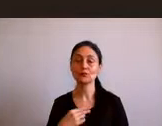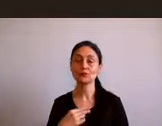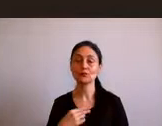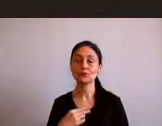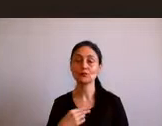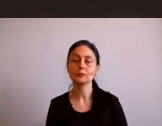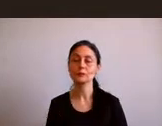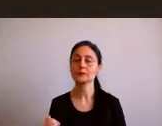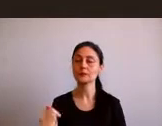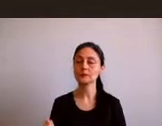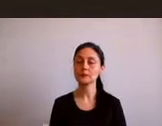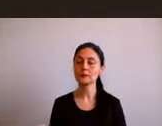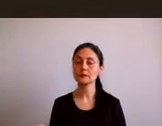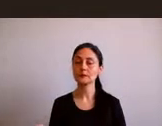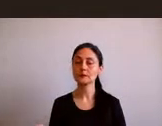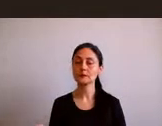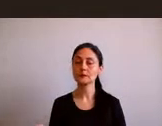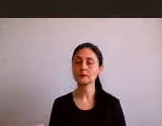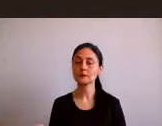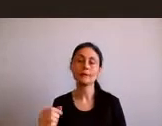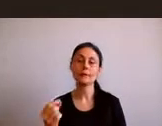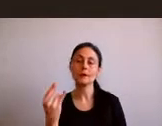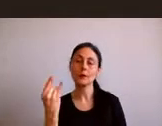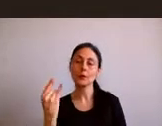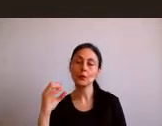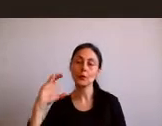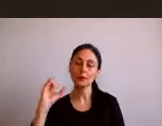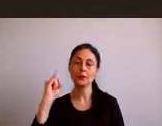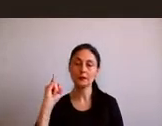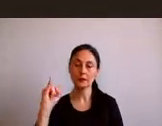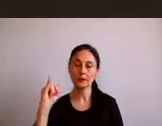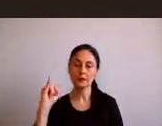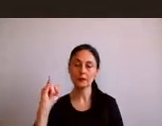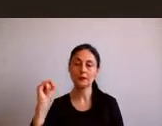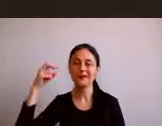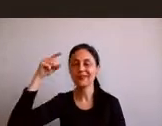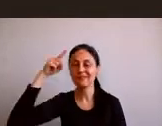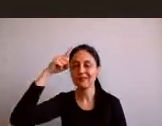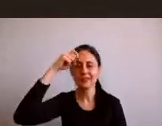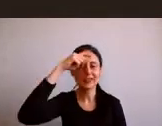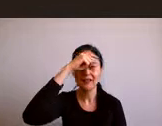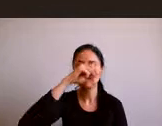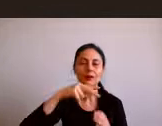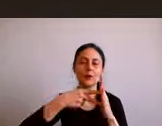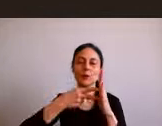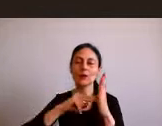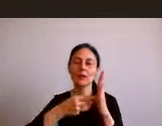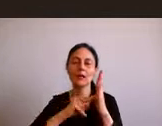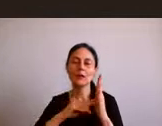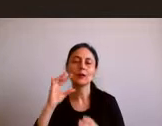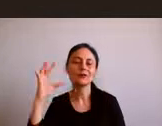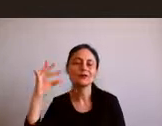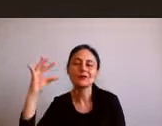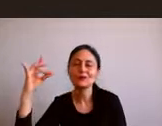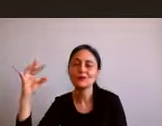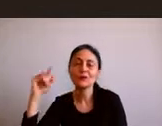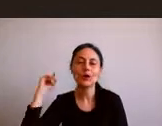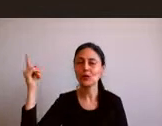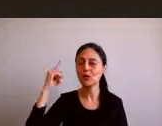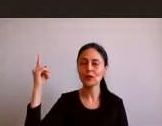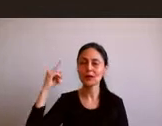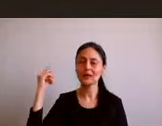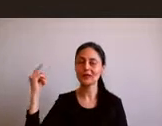en este tipo de pacientes en UCI es el problema de la complicación de dolor, muchas veces por estos tipos de intervenciones o por la misma condición de salud,